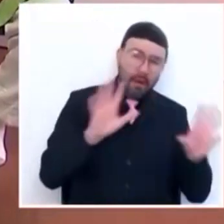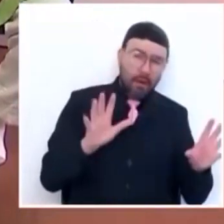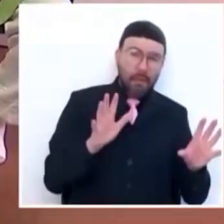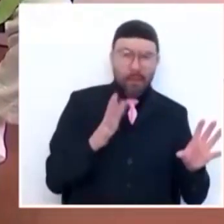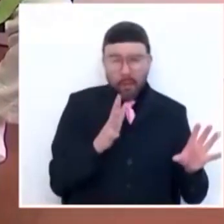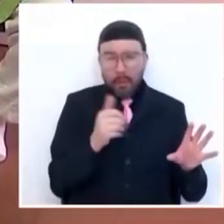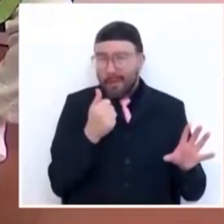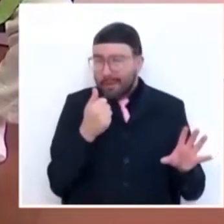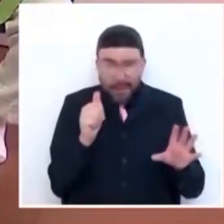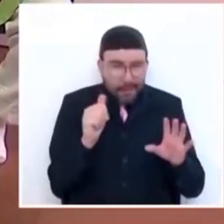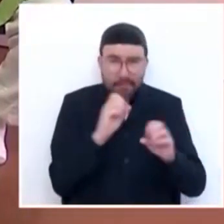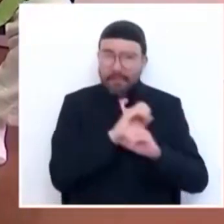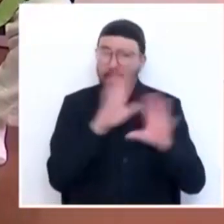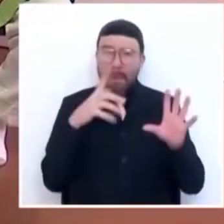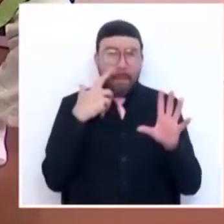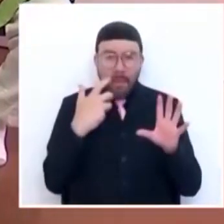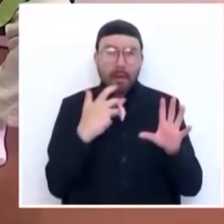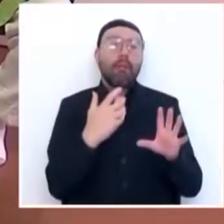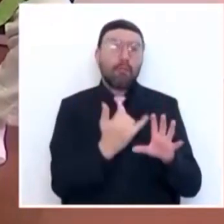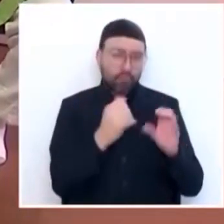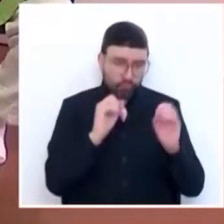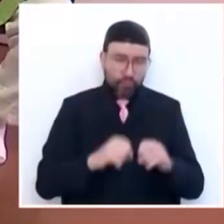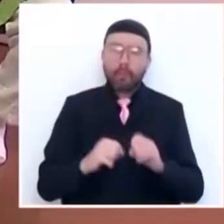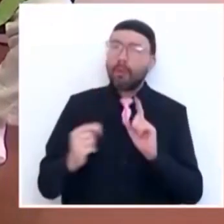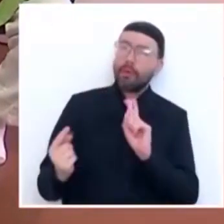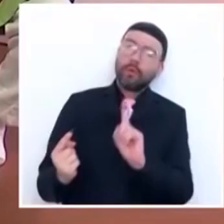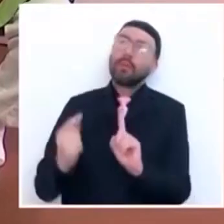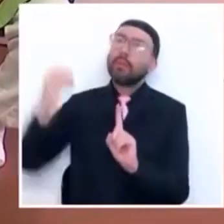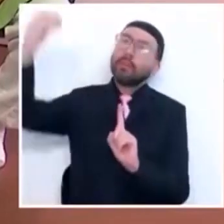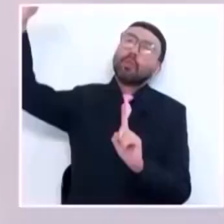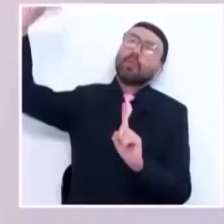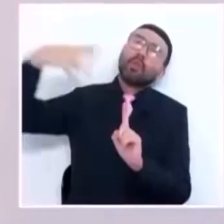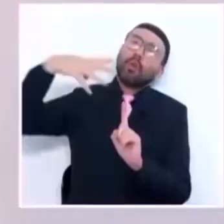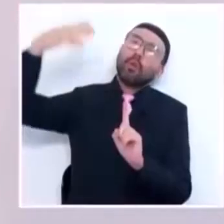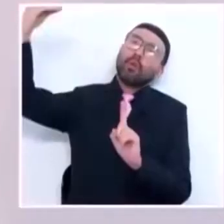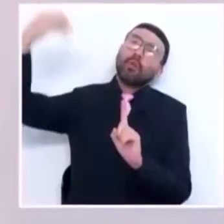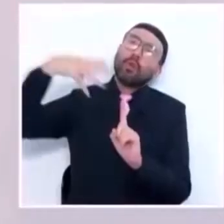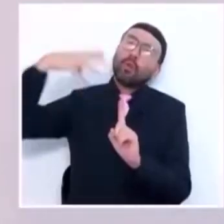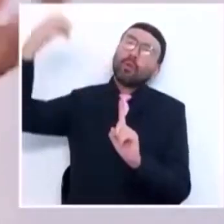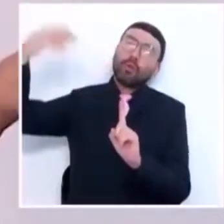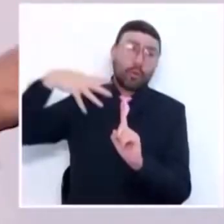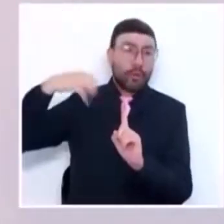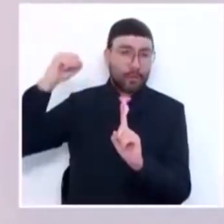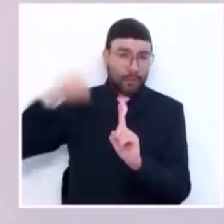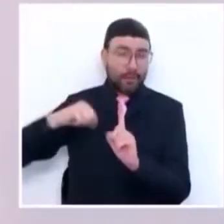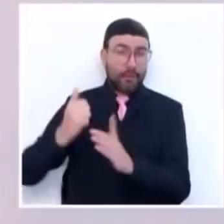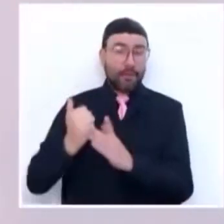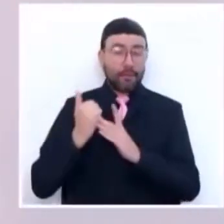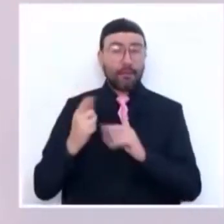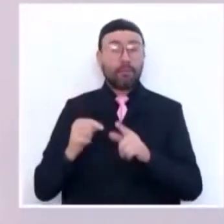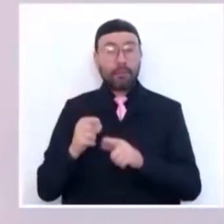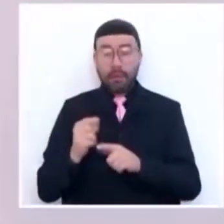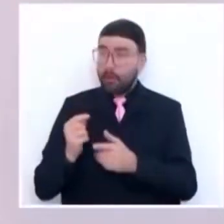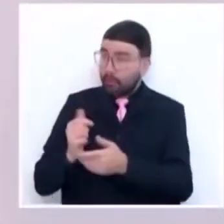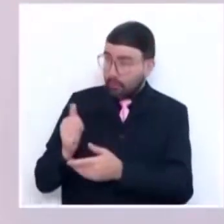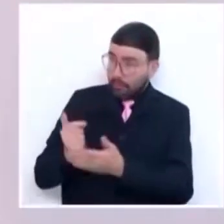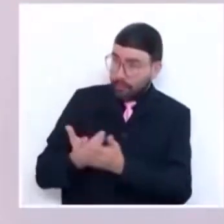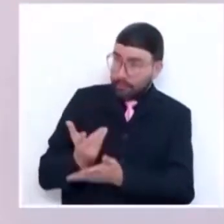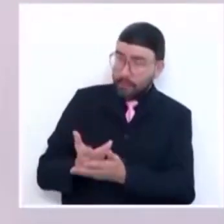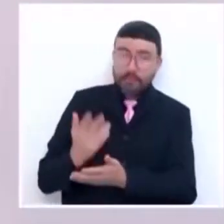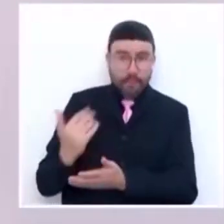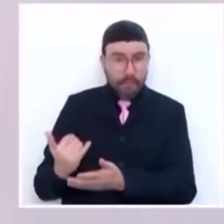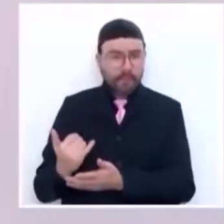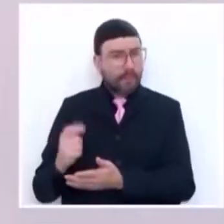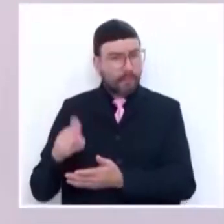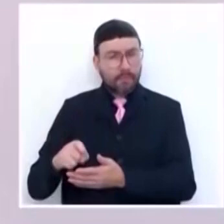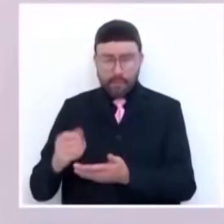Cierto. Entonces, esas son las horas en que deberíamos de tomar unas buenas dosis de sol y seguir la recomendación suya, doctor, de echarnos